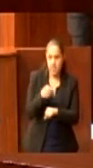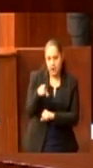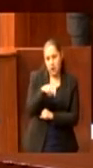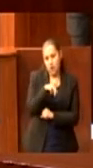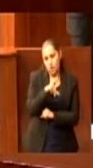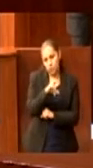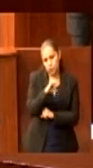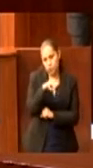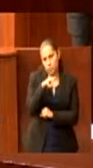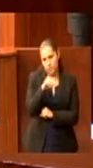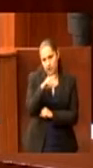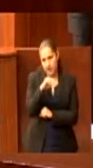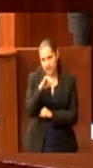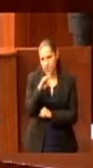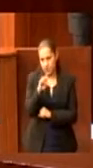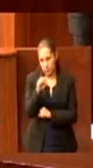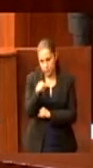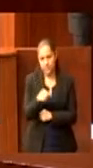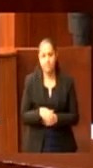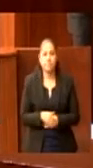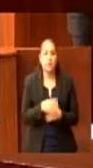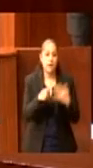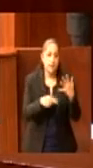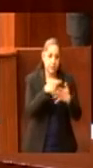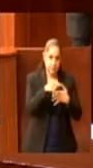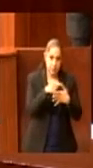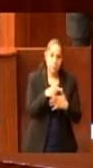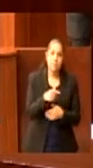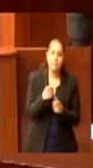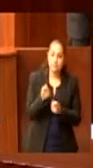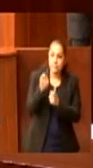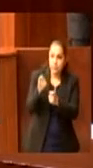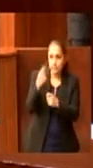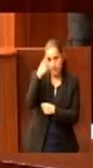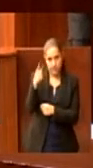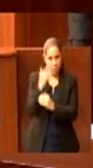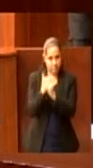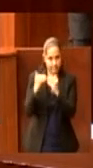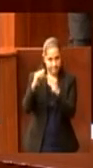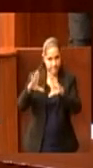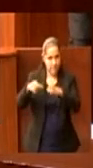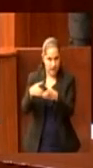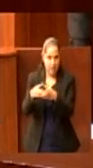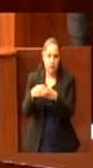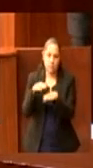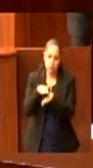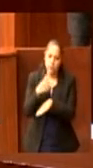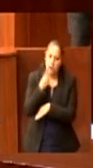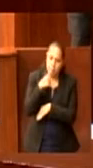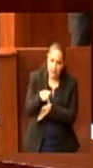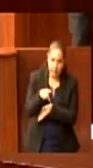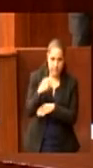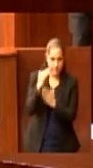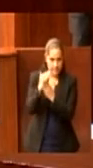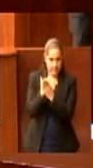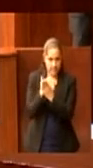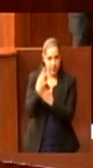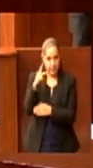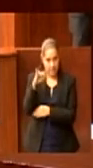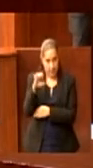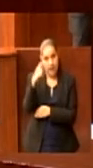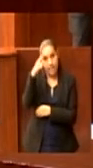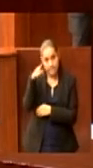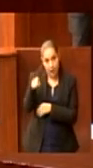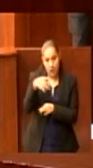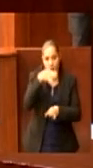se vincula a la dirección ejecutiva de prerrogativas y partidos políticos para que retire del portal de promocionales de